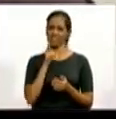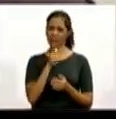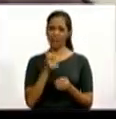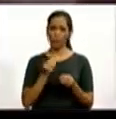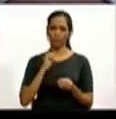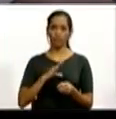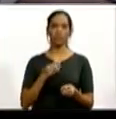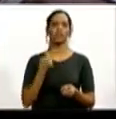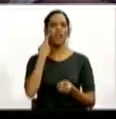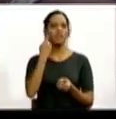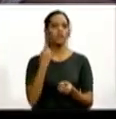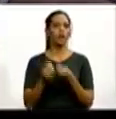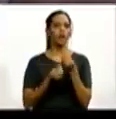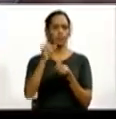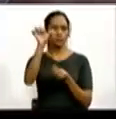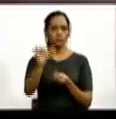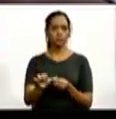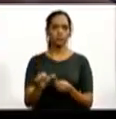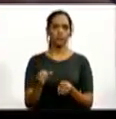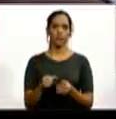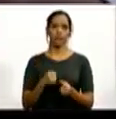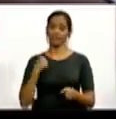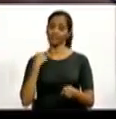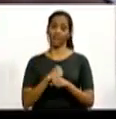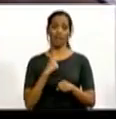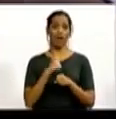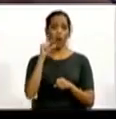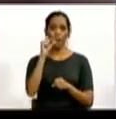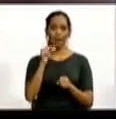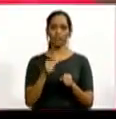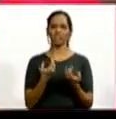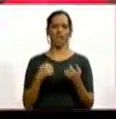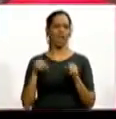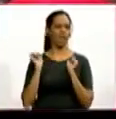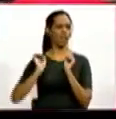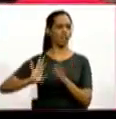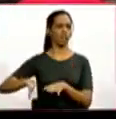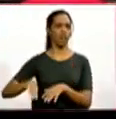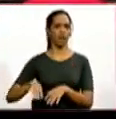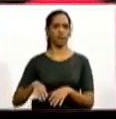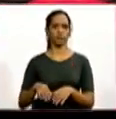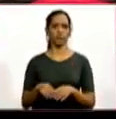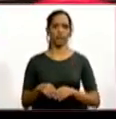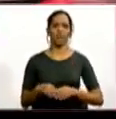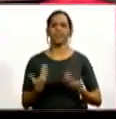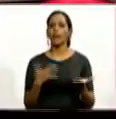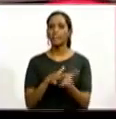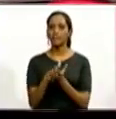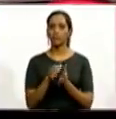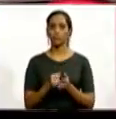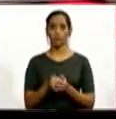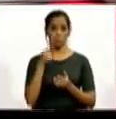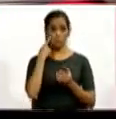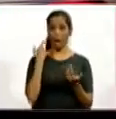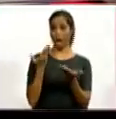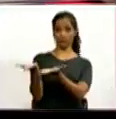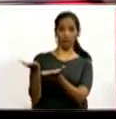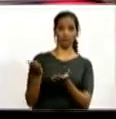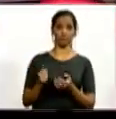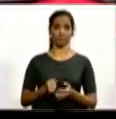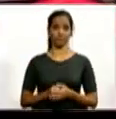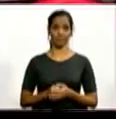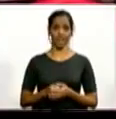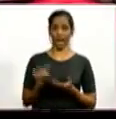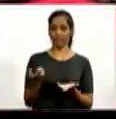qué han hecho? ¿Qué has visto tú que te la pasas por ahí? Trabajan un ratito y dejan de trabajar. ¿Y qué ha pasado ahí? Bueno, mira, ahí está. Ahí está la